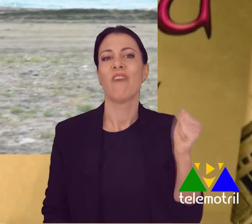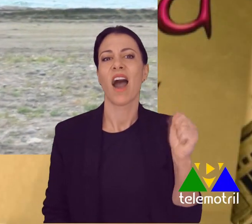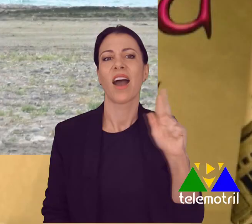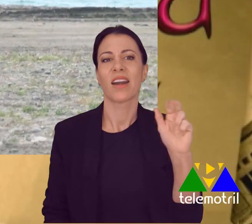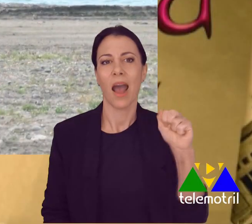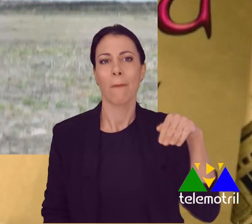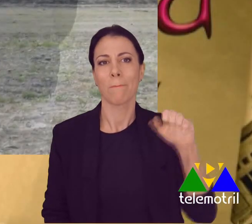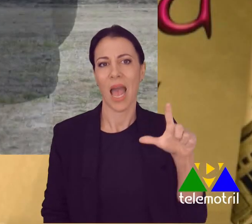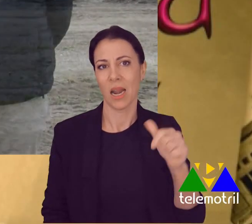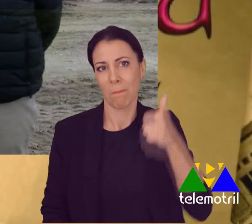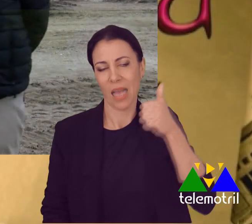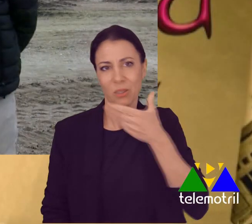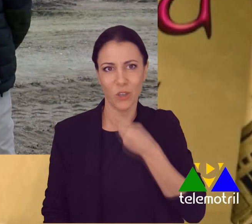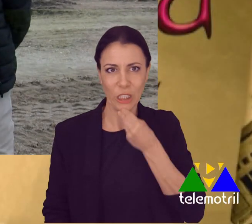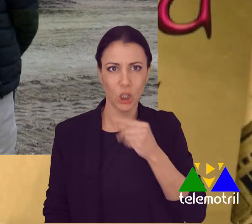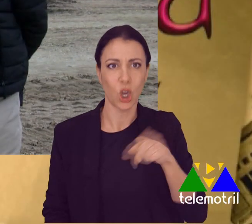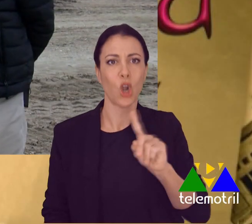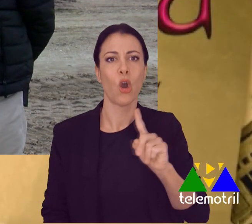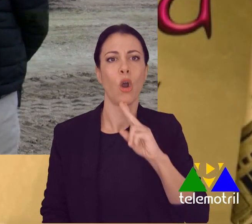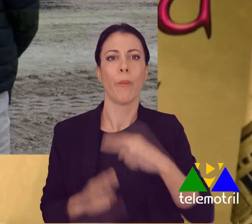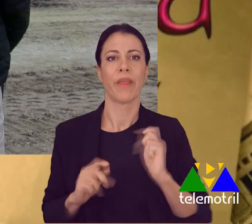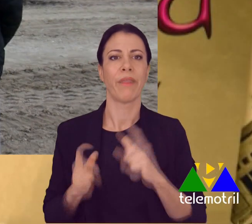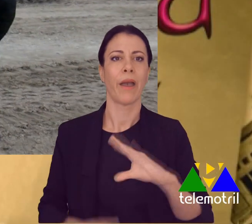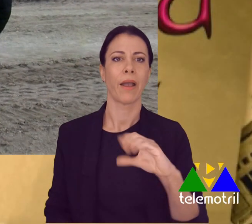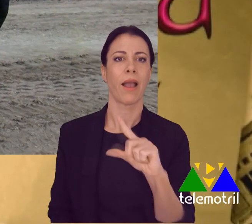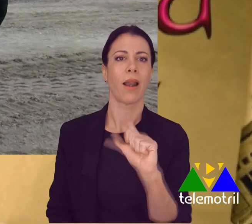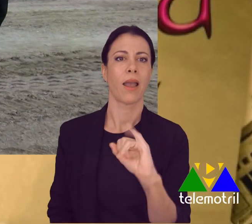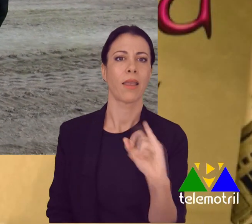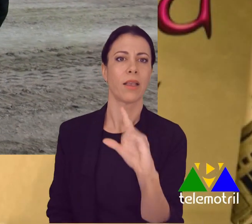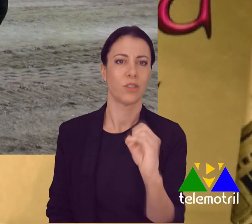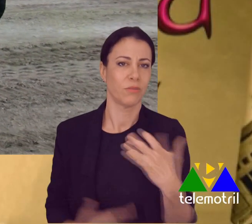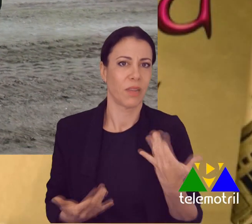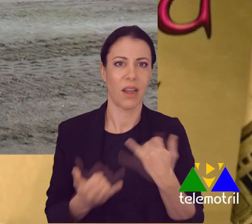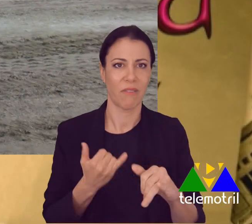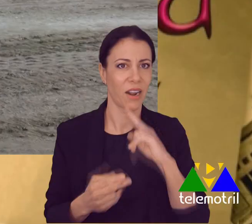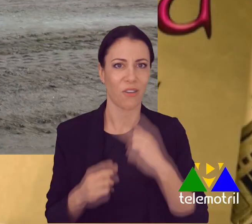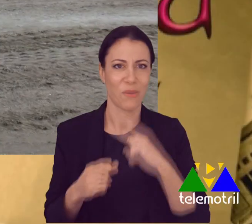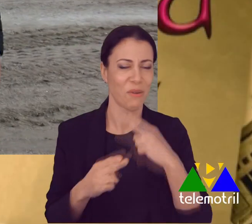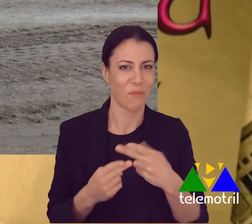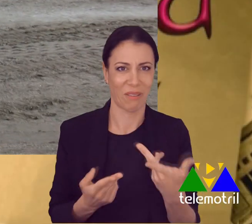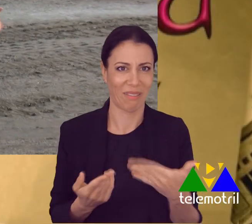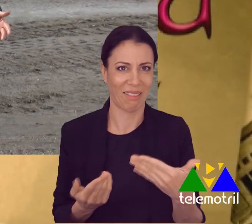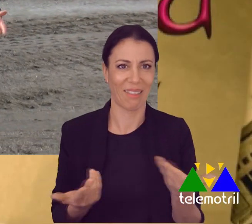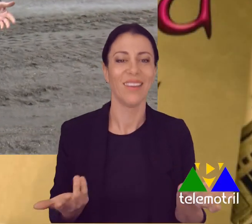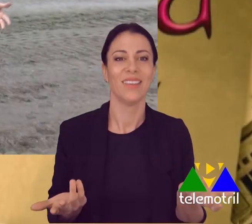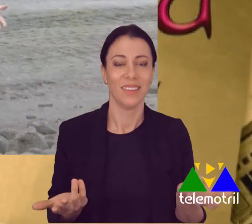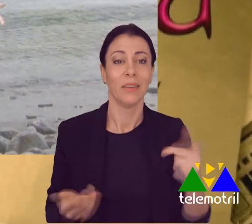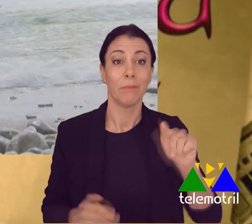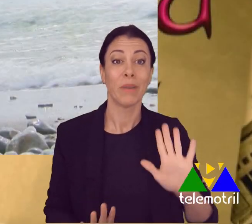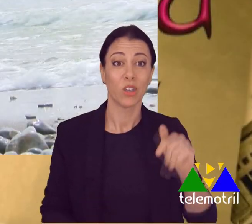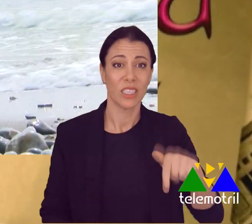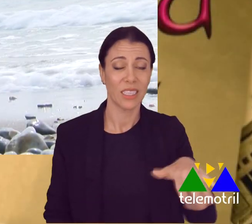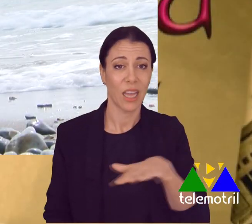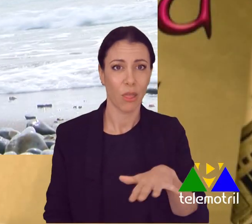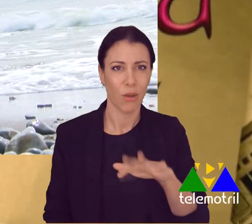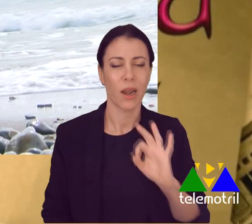¿no? Pero es verdad que hemos puesto nombres a nuestras playas, y esta zona